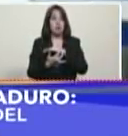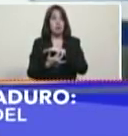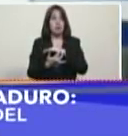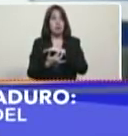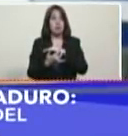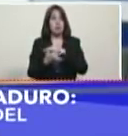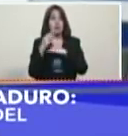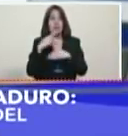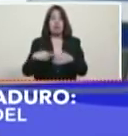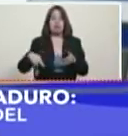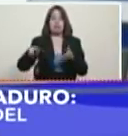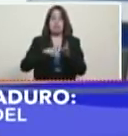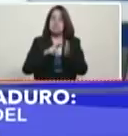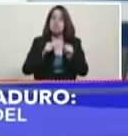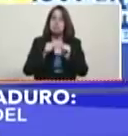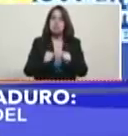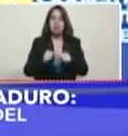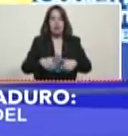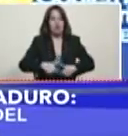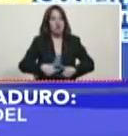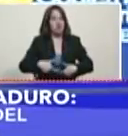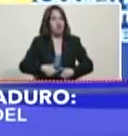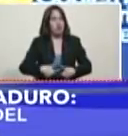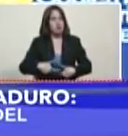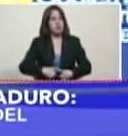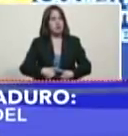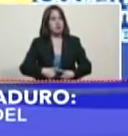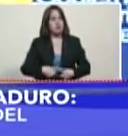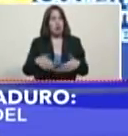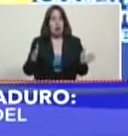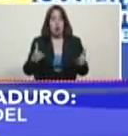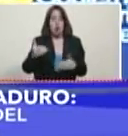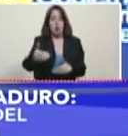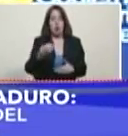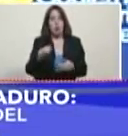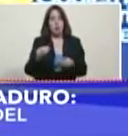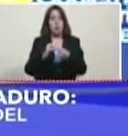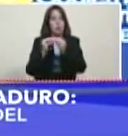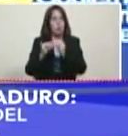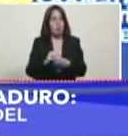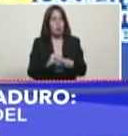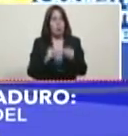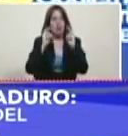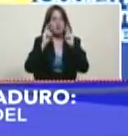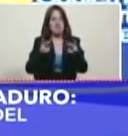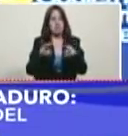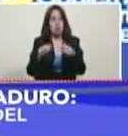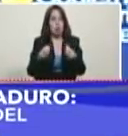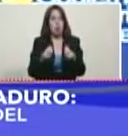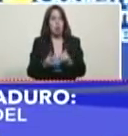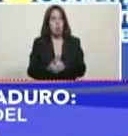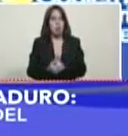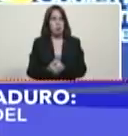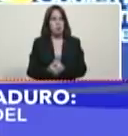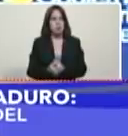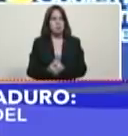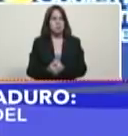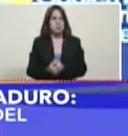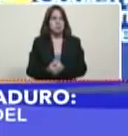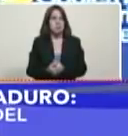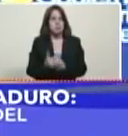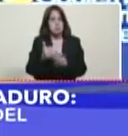reivindique como centro del esfuerzo el conuco. la visión del CONUCO en